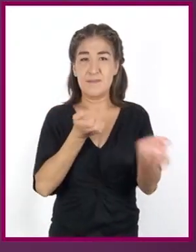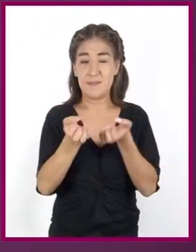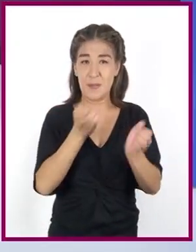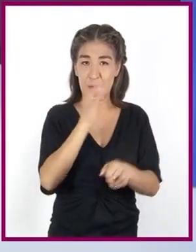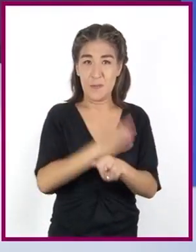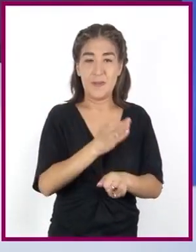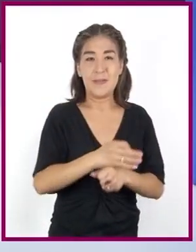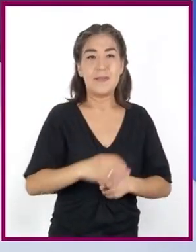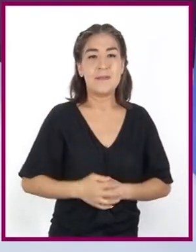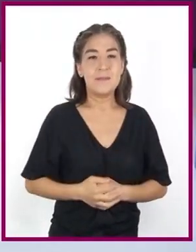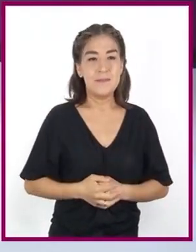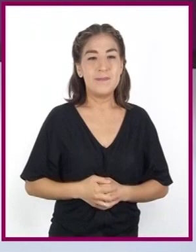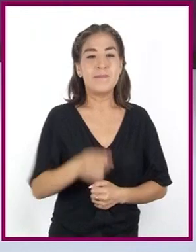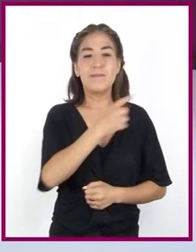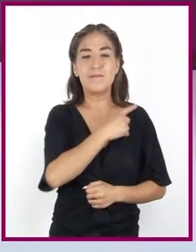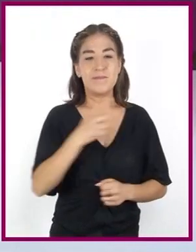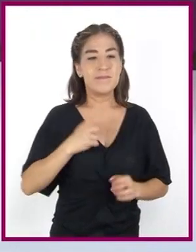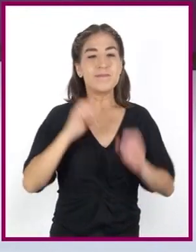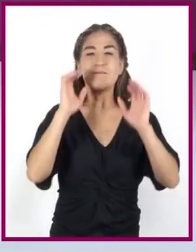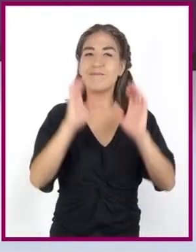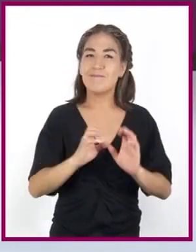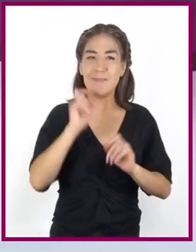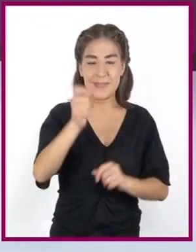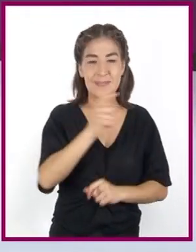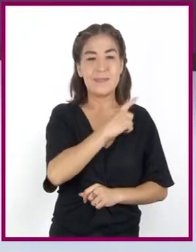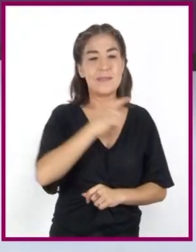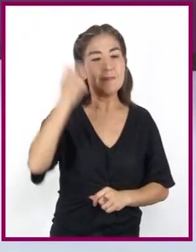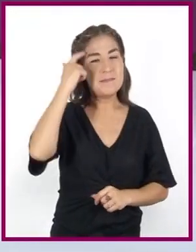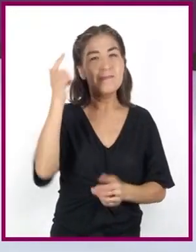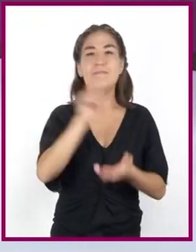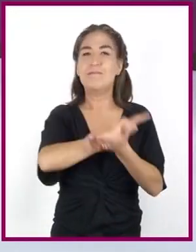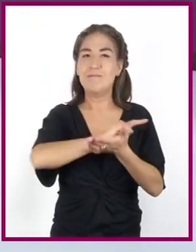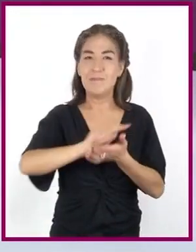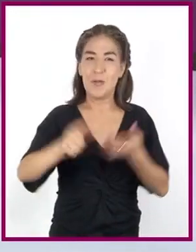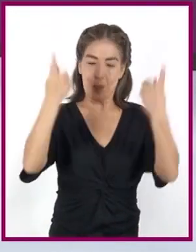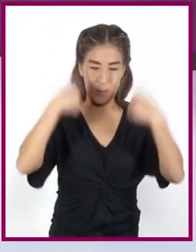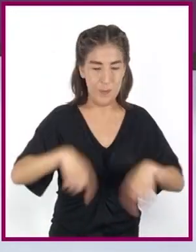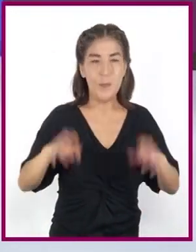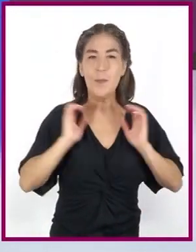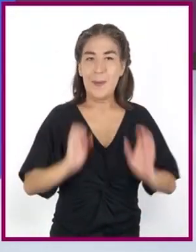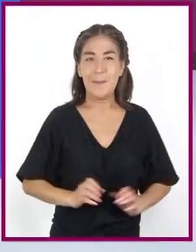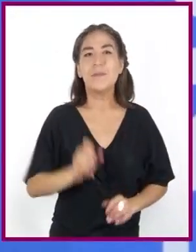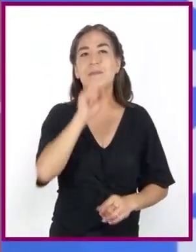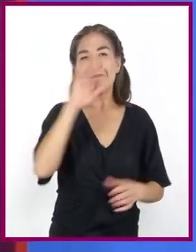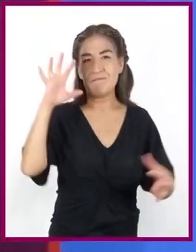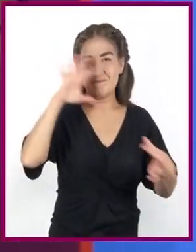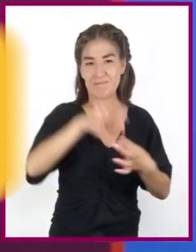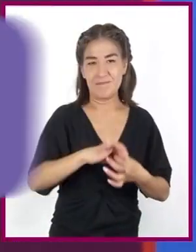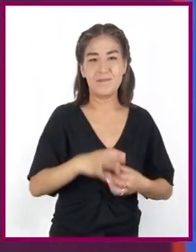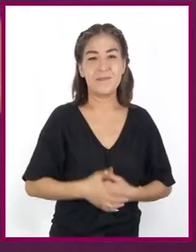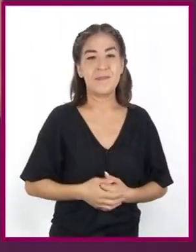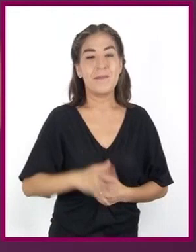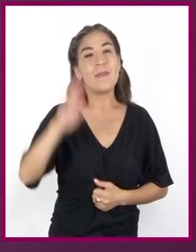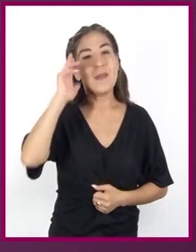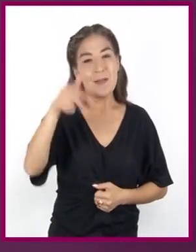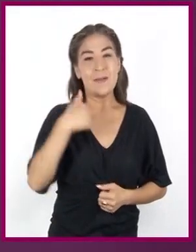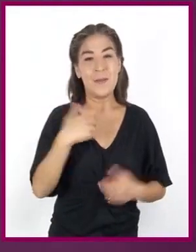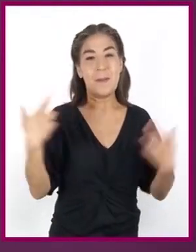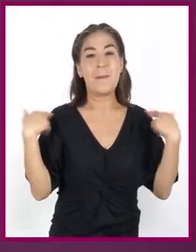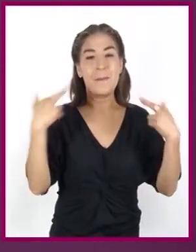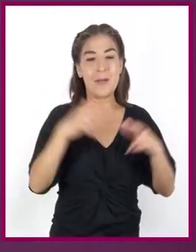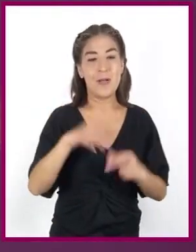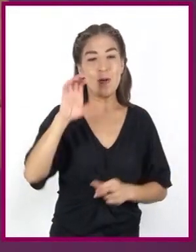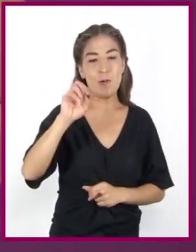hoy? Hay que mantener la mente sana en cuerpo sano. ¿Qué tal? Soy la